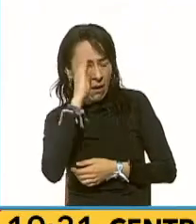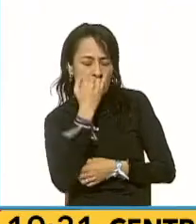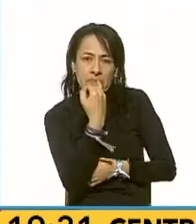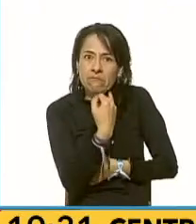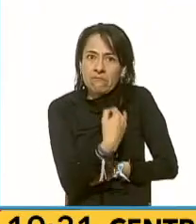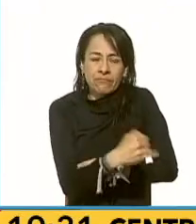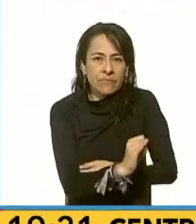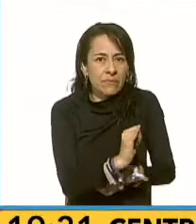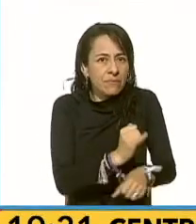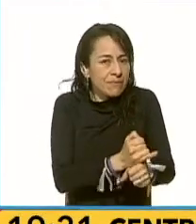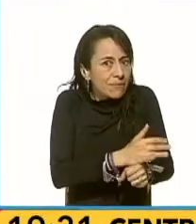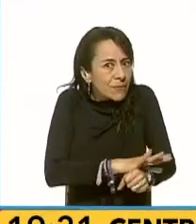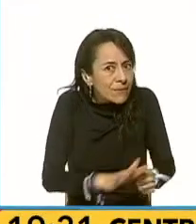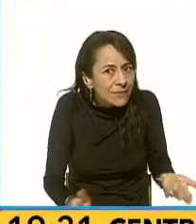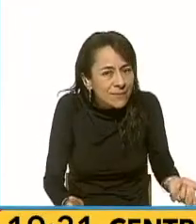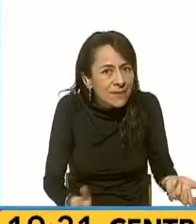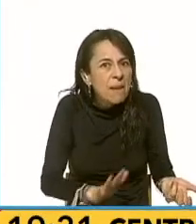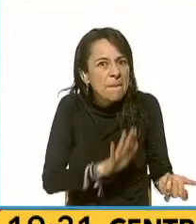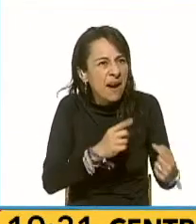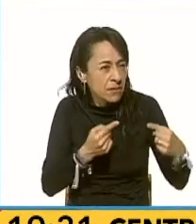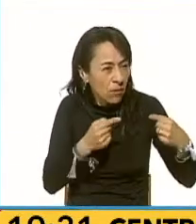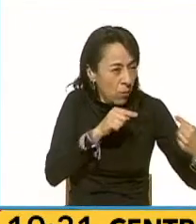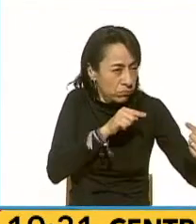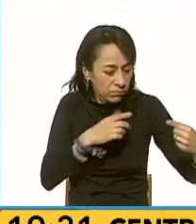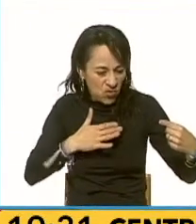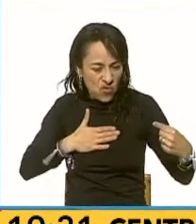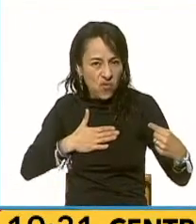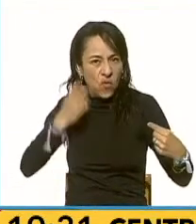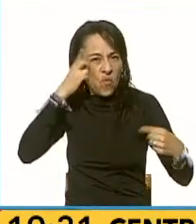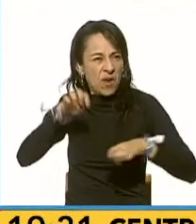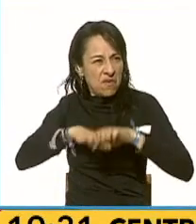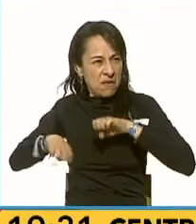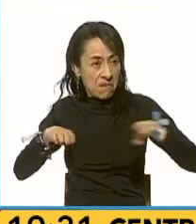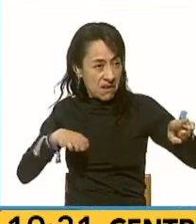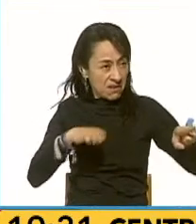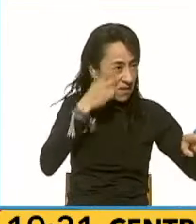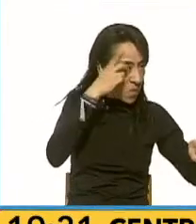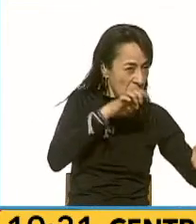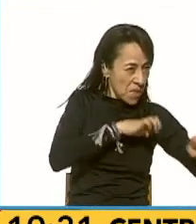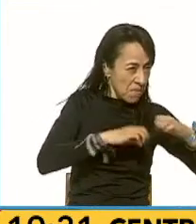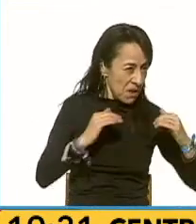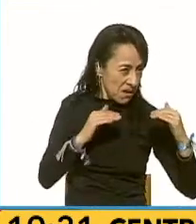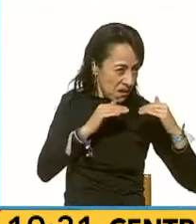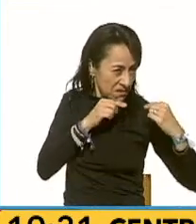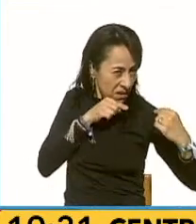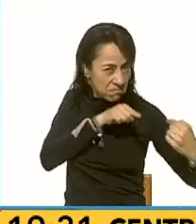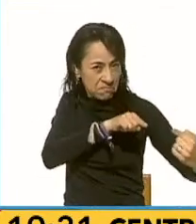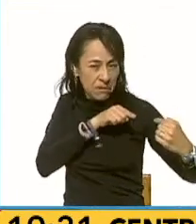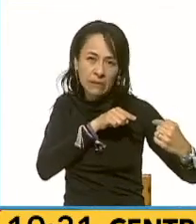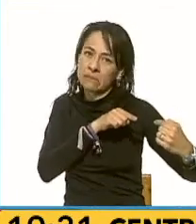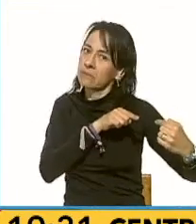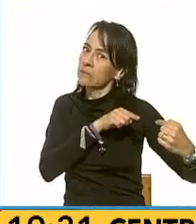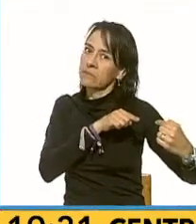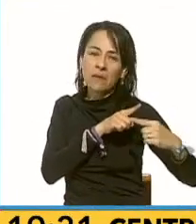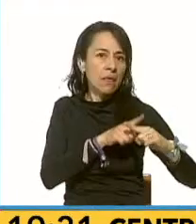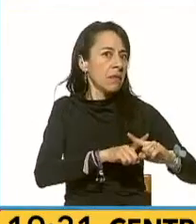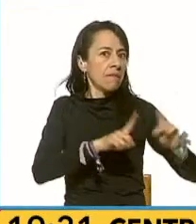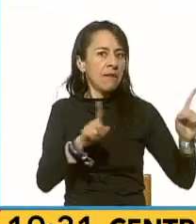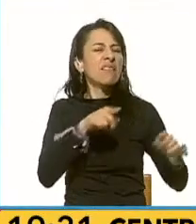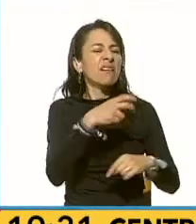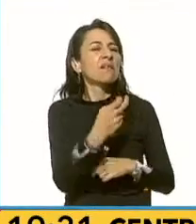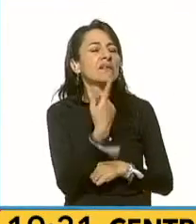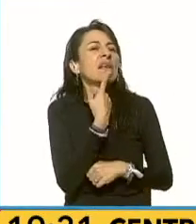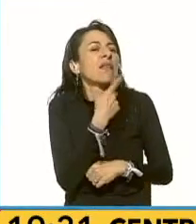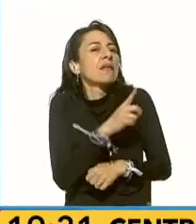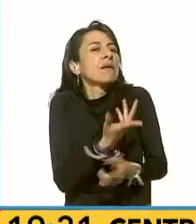si esto fuera un duelo entre empresarios de altos vuelos, ¿no? ¿Cómo está la cosa? ¿Cómo está la demanda, Jorge? Sí,